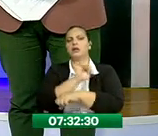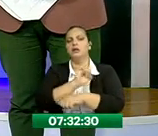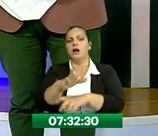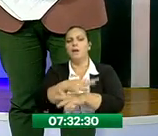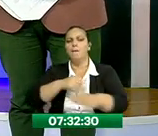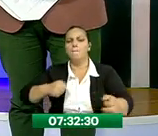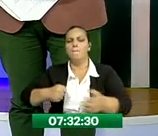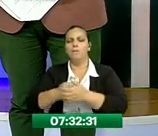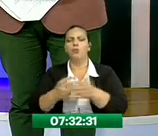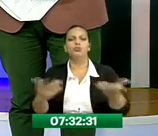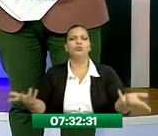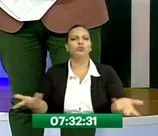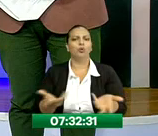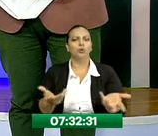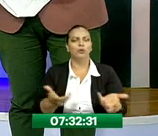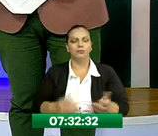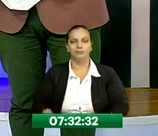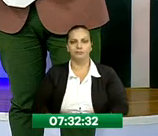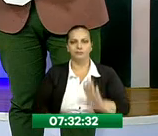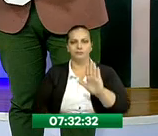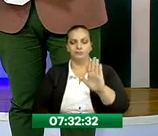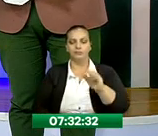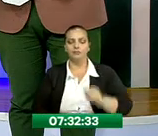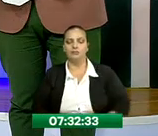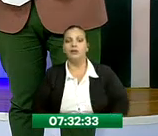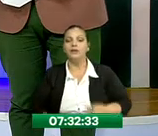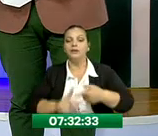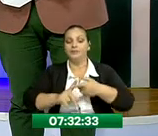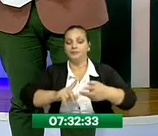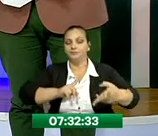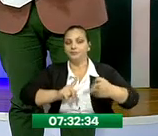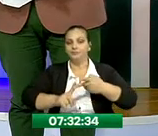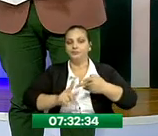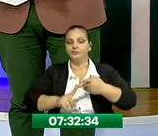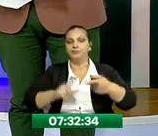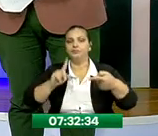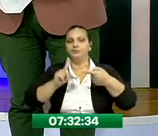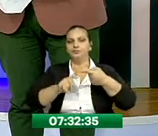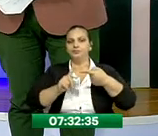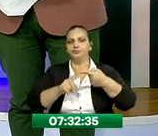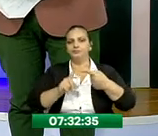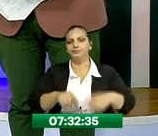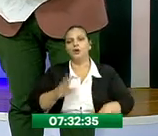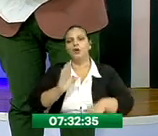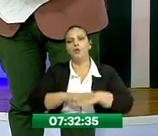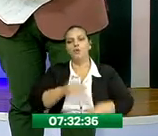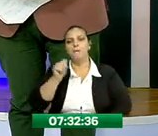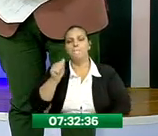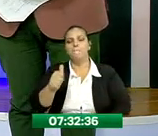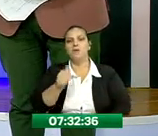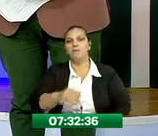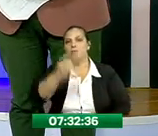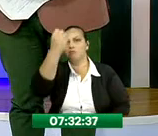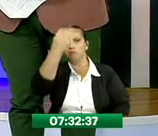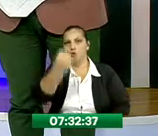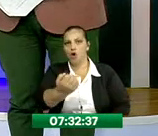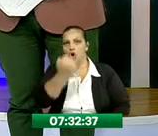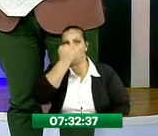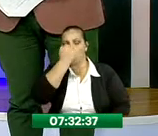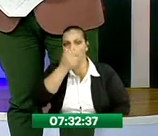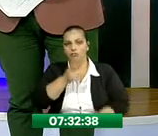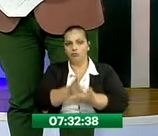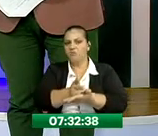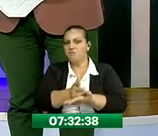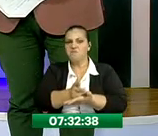distintos sectores de la urbe. Una de las colisiones fue provocada por el irrespeto a la luz roja del semáforo. Veamos.